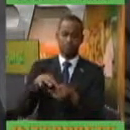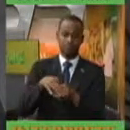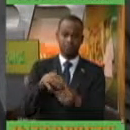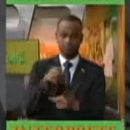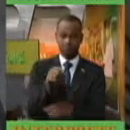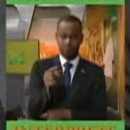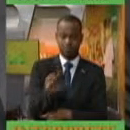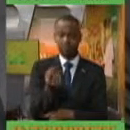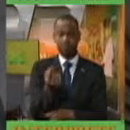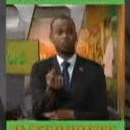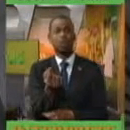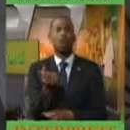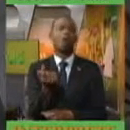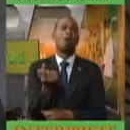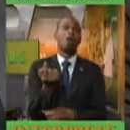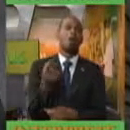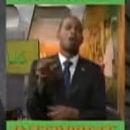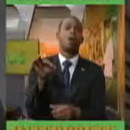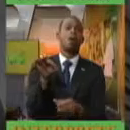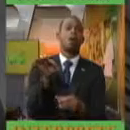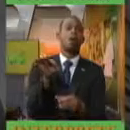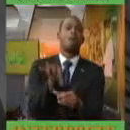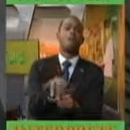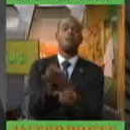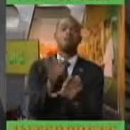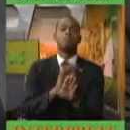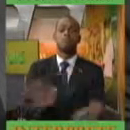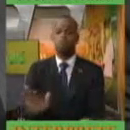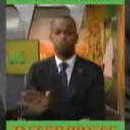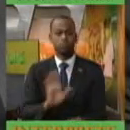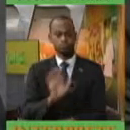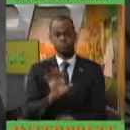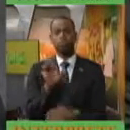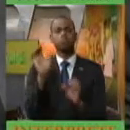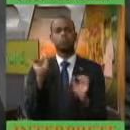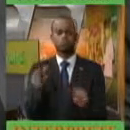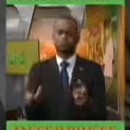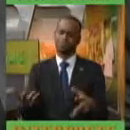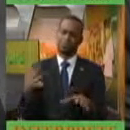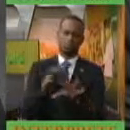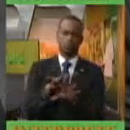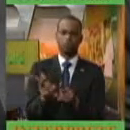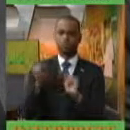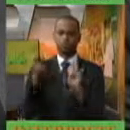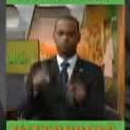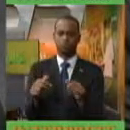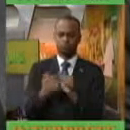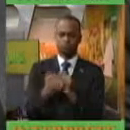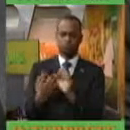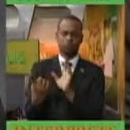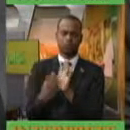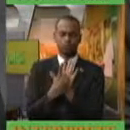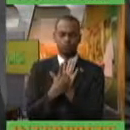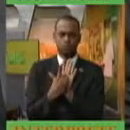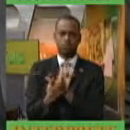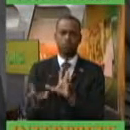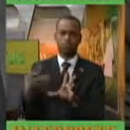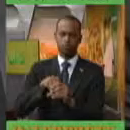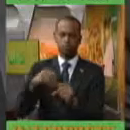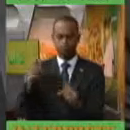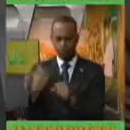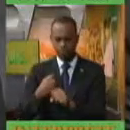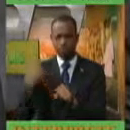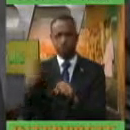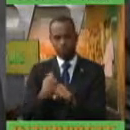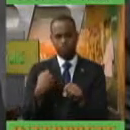quede solo en participación del ejercicio del voto, sino que te integres como una persona con discapacidad a los trabajos